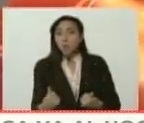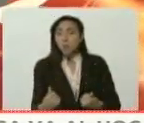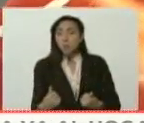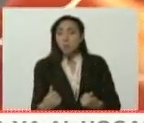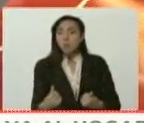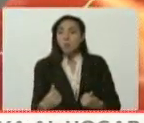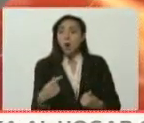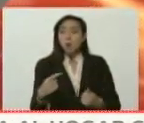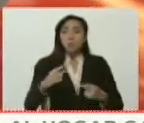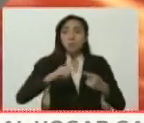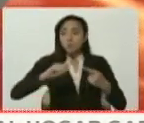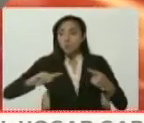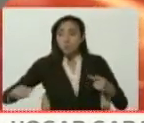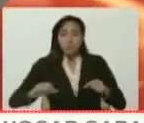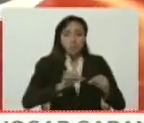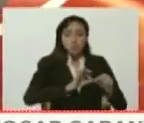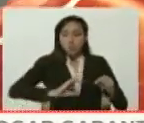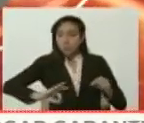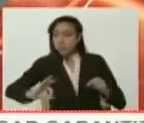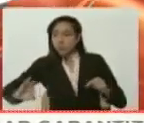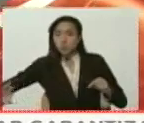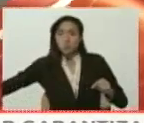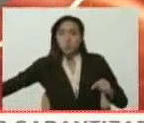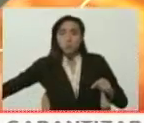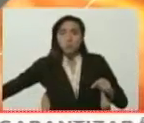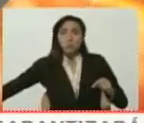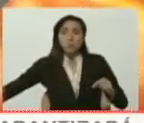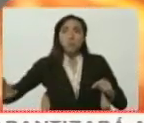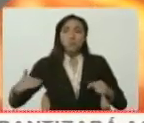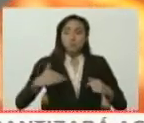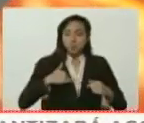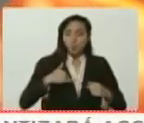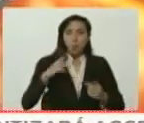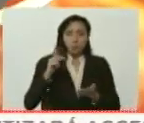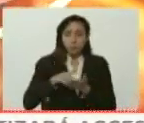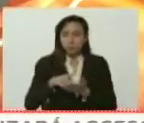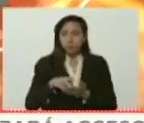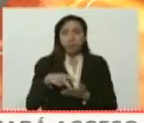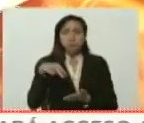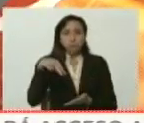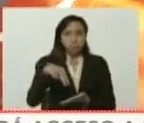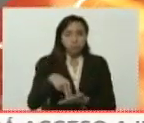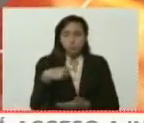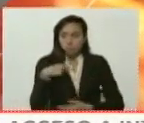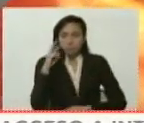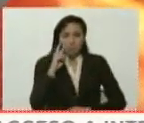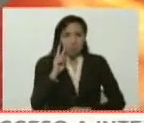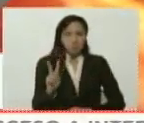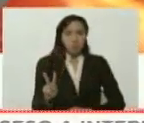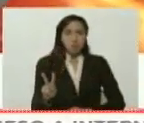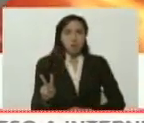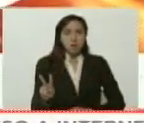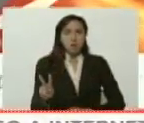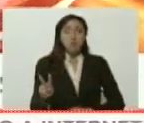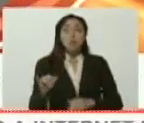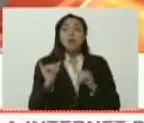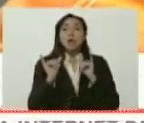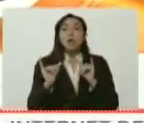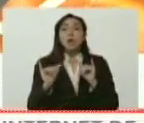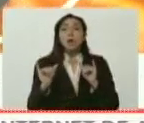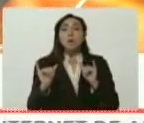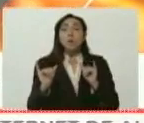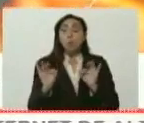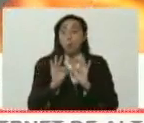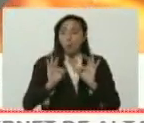un cable de 30.000 kVA. Yo estoy aquí en el sitio observando. En este momento estamos